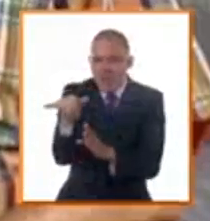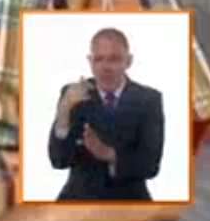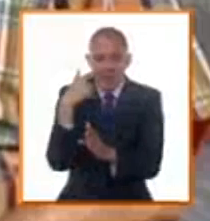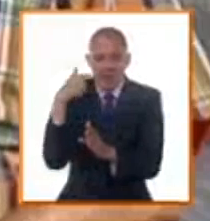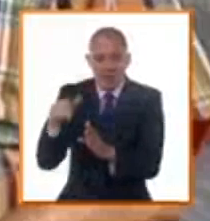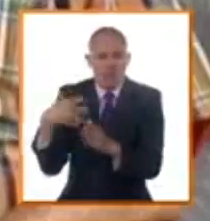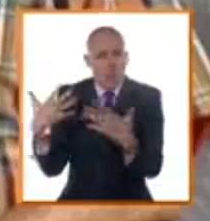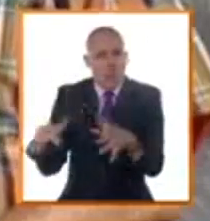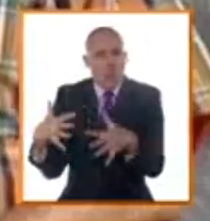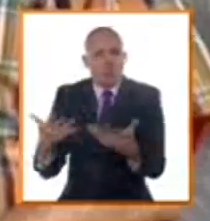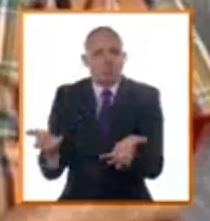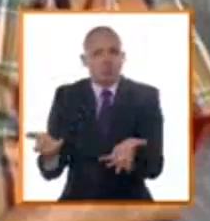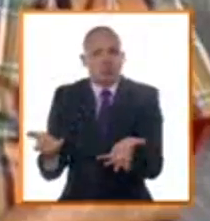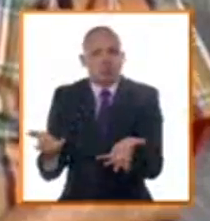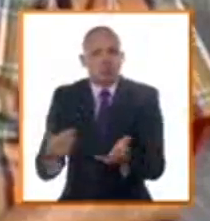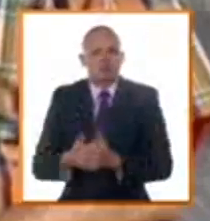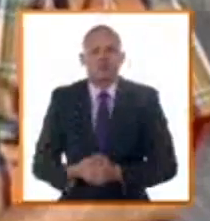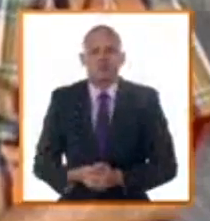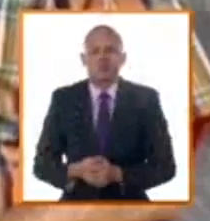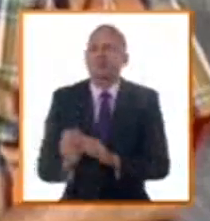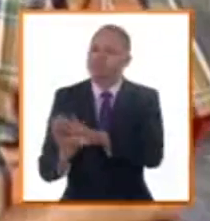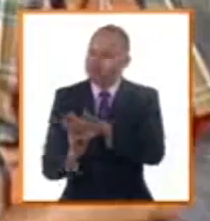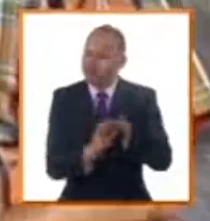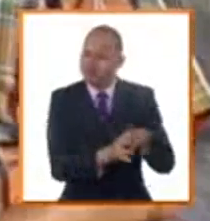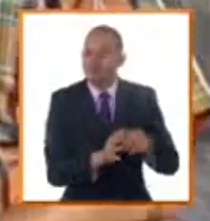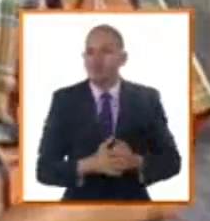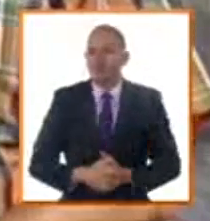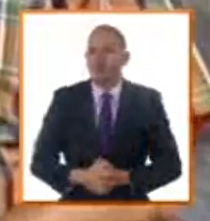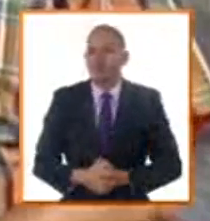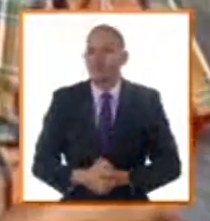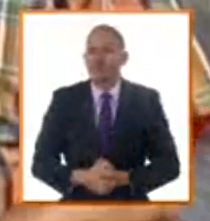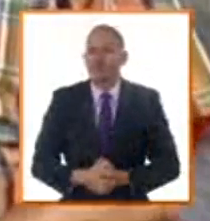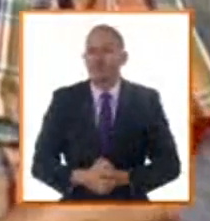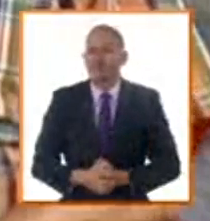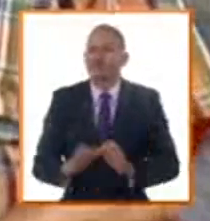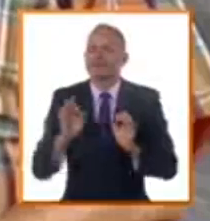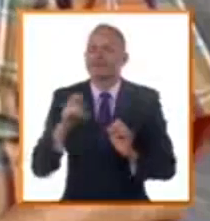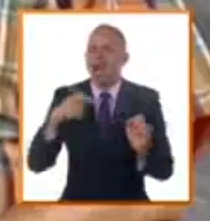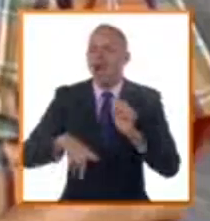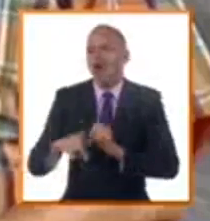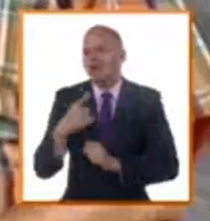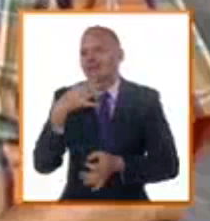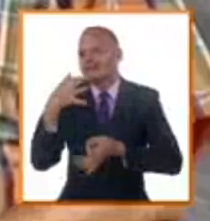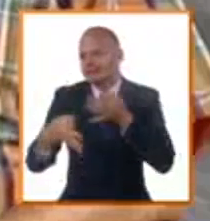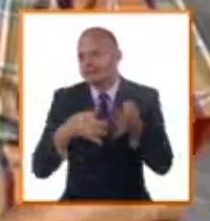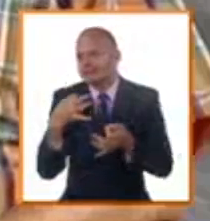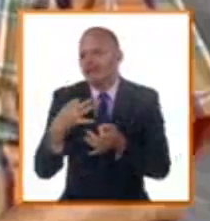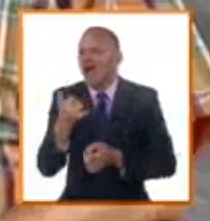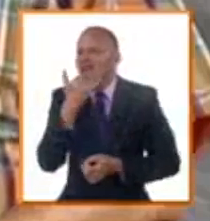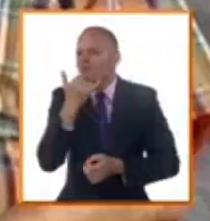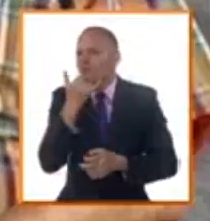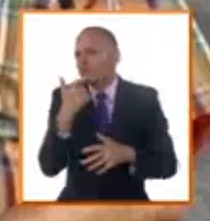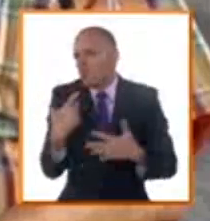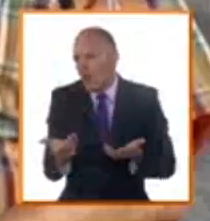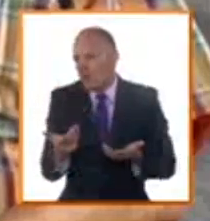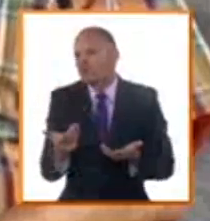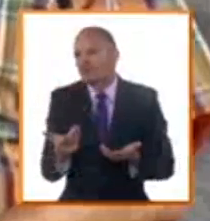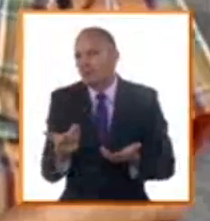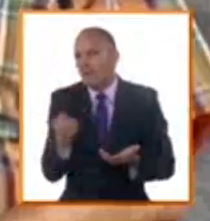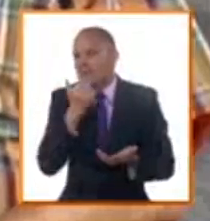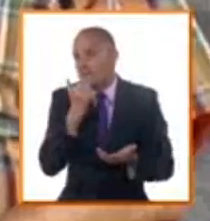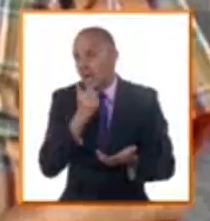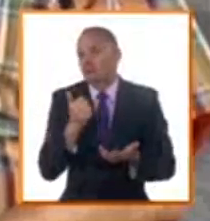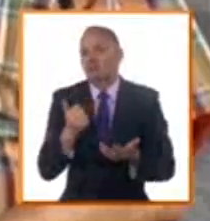últimos 30 años. Así mismo. Las principales afectaciones nuestras están marcadas en la vivienda. La vivienda, los viales, la